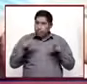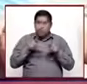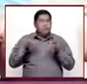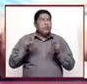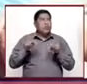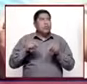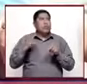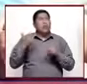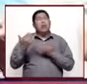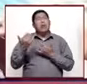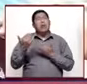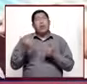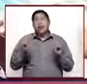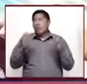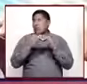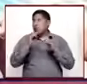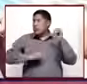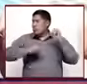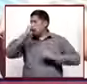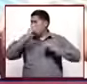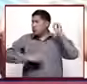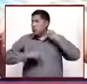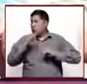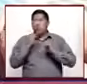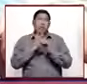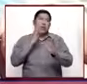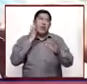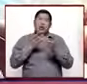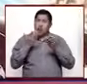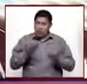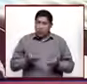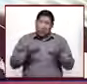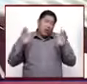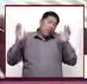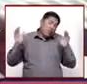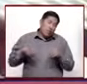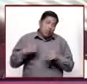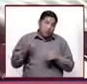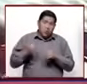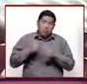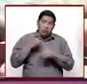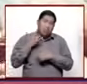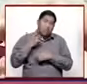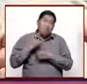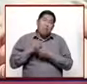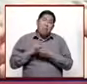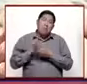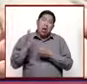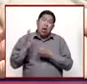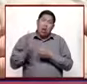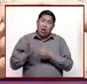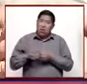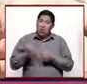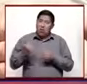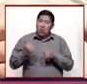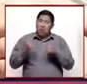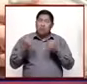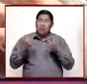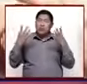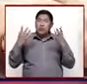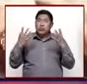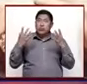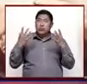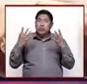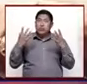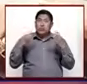también que antes creo aquí en La Paz, Oruro, vienen a hacer fila aquí, entonces ya otros ya están vacíos, otros también están cargados. Bueno, ¿cuánto tiempo estás esperando?